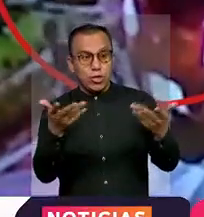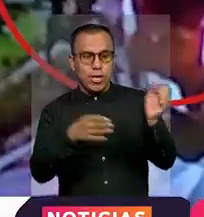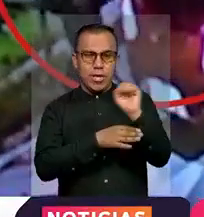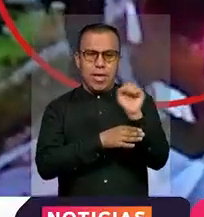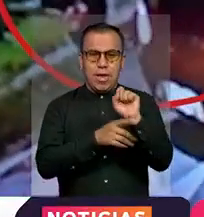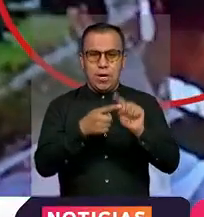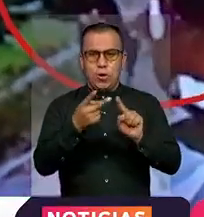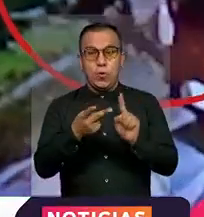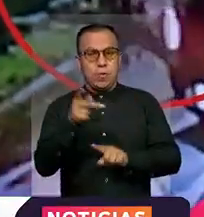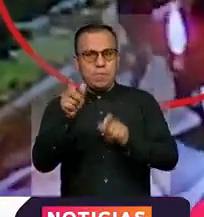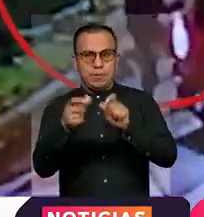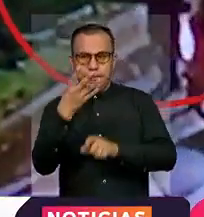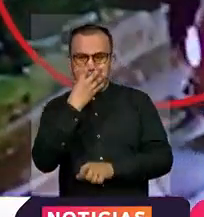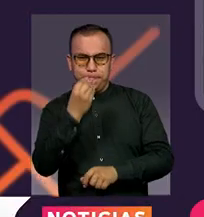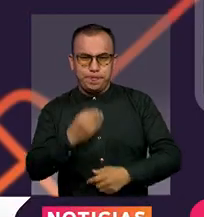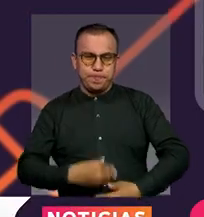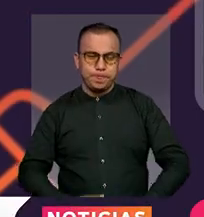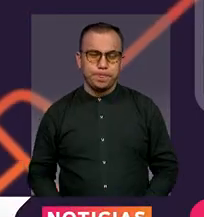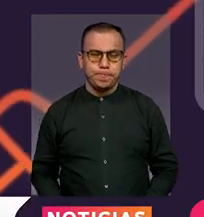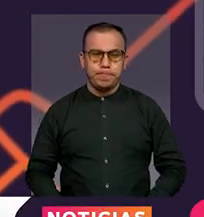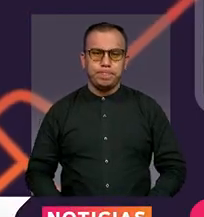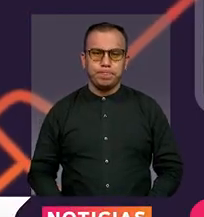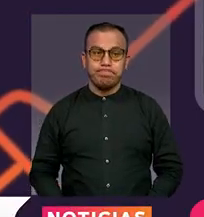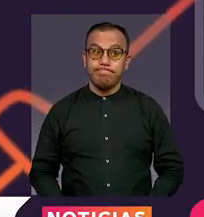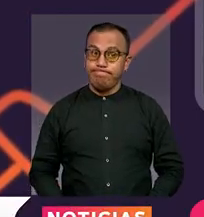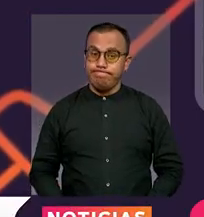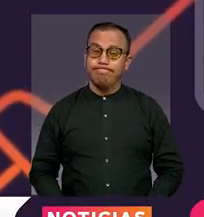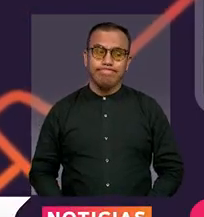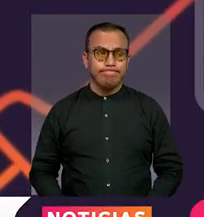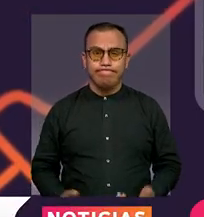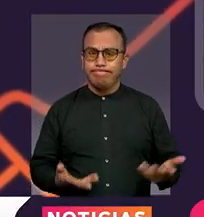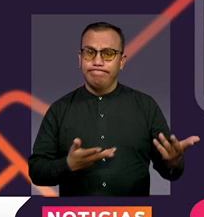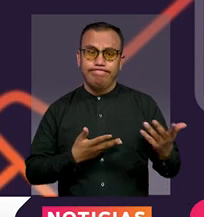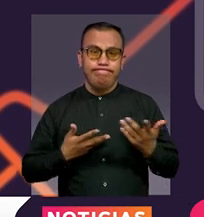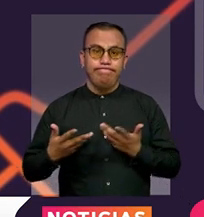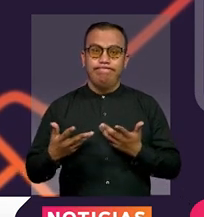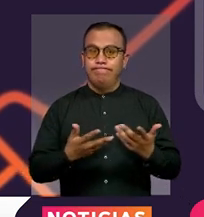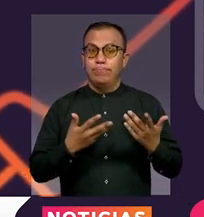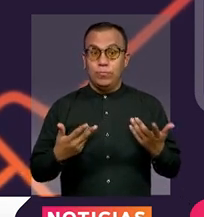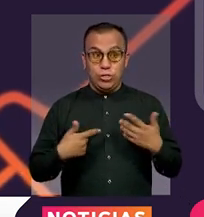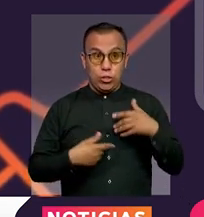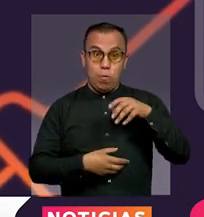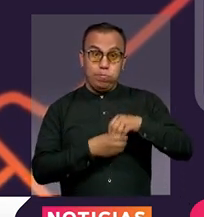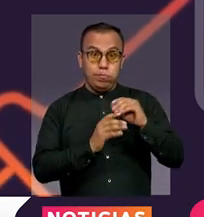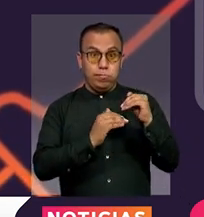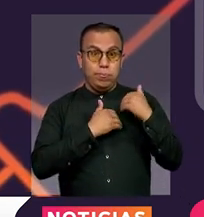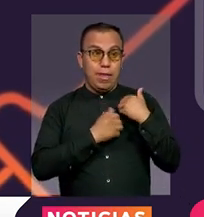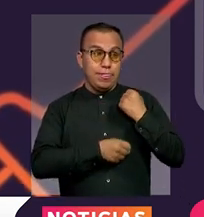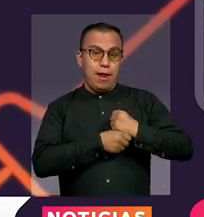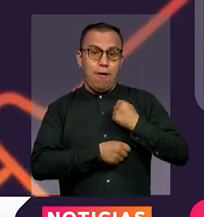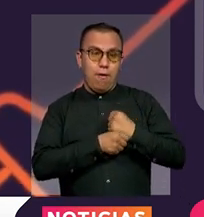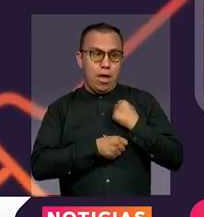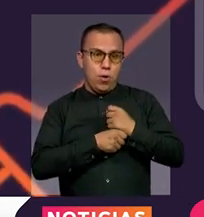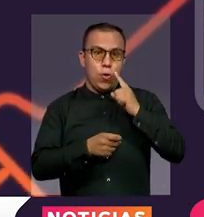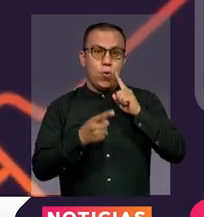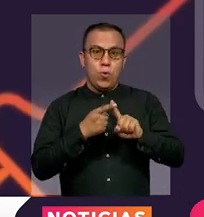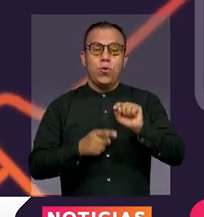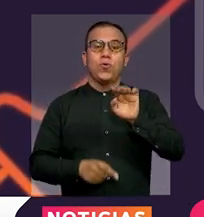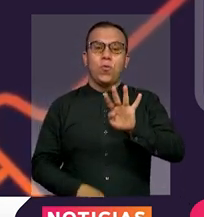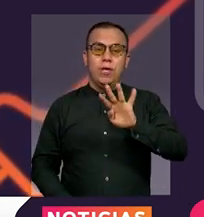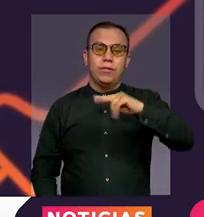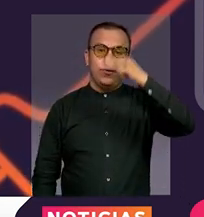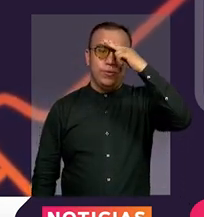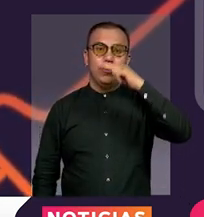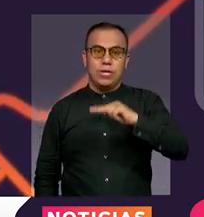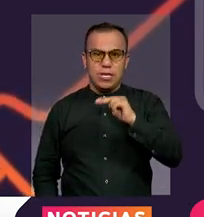de los delincuentes. Es un medio en el que encuentro mi sustento en este momento. Yo tengo cuatro hijos